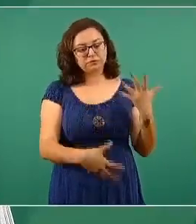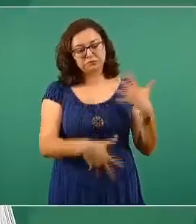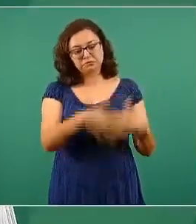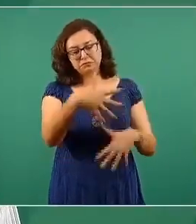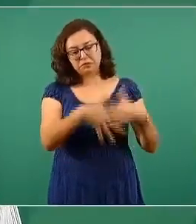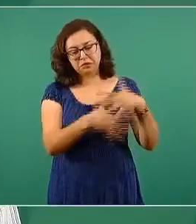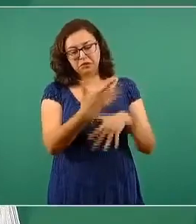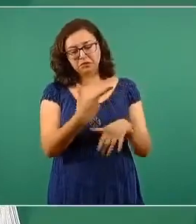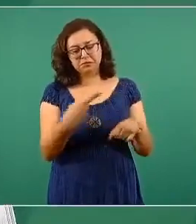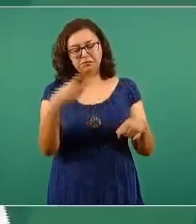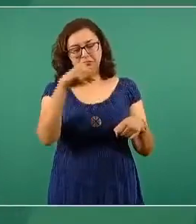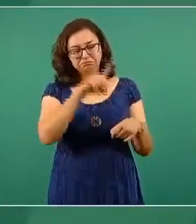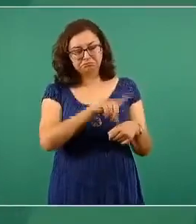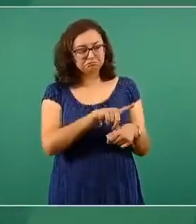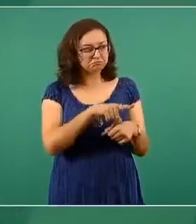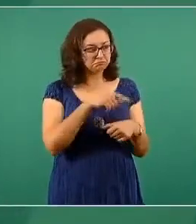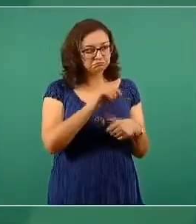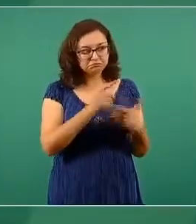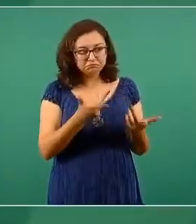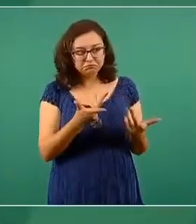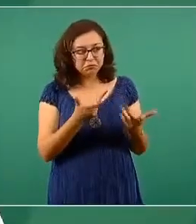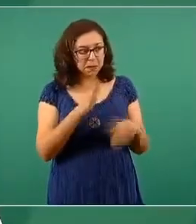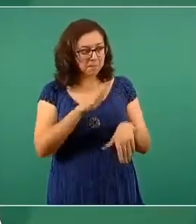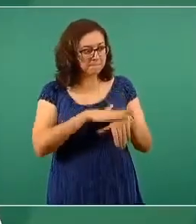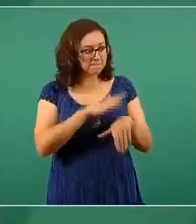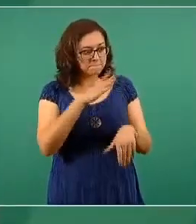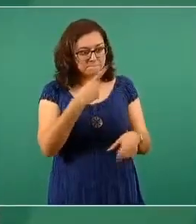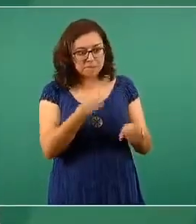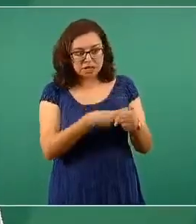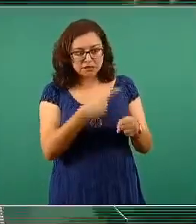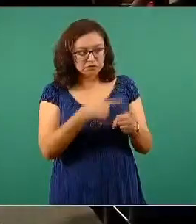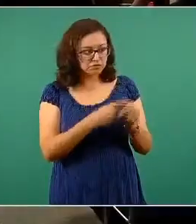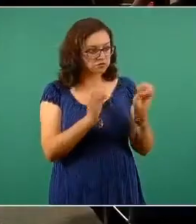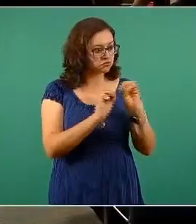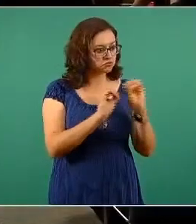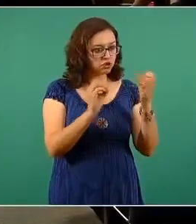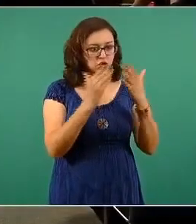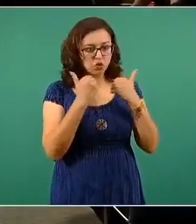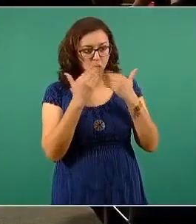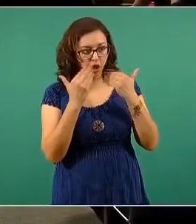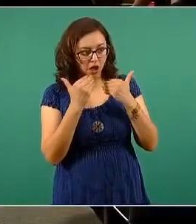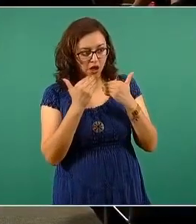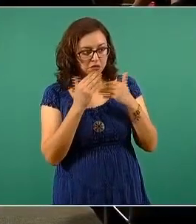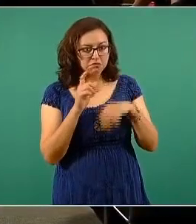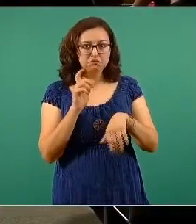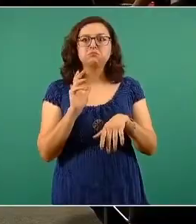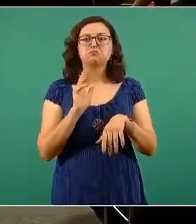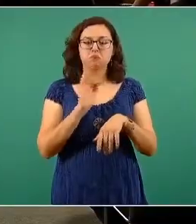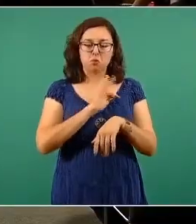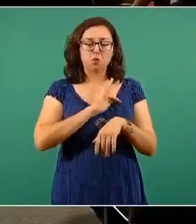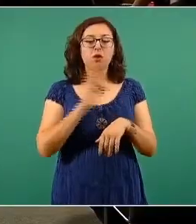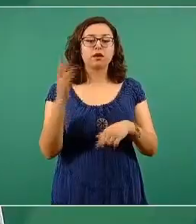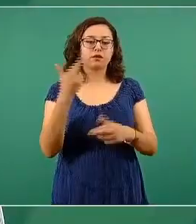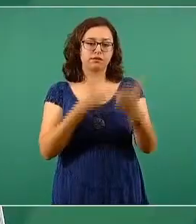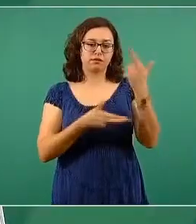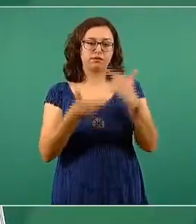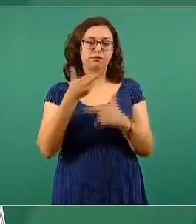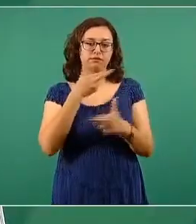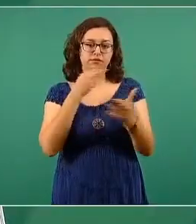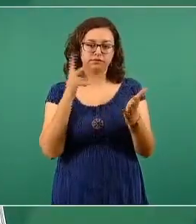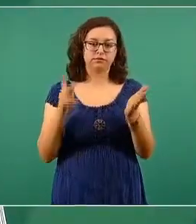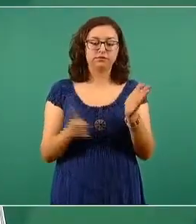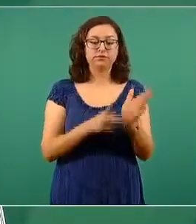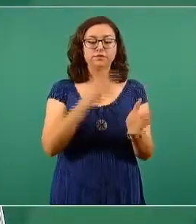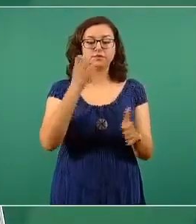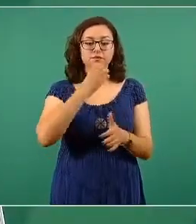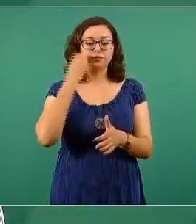transmisibilidad y una vez concluidos, si el calendario escolar todavía lo permite, pueden entonces nuevamente reiniciar las clases